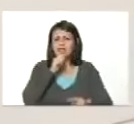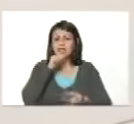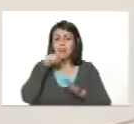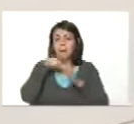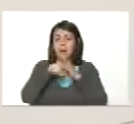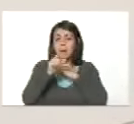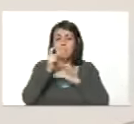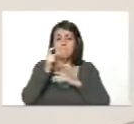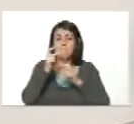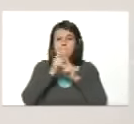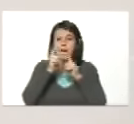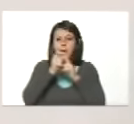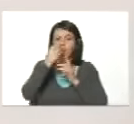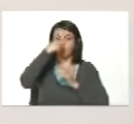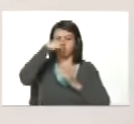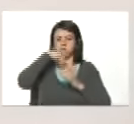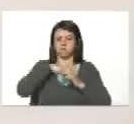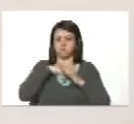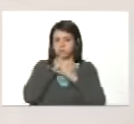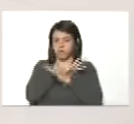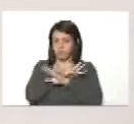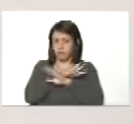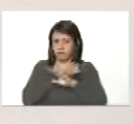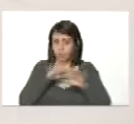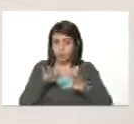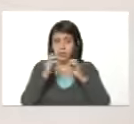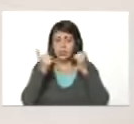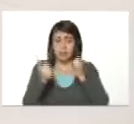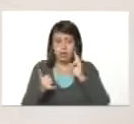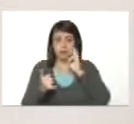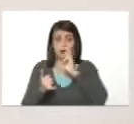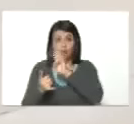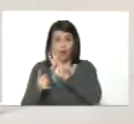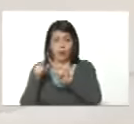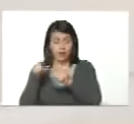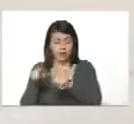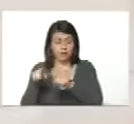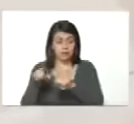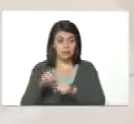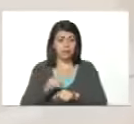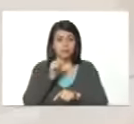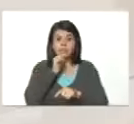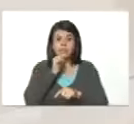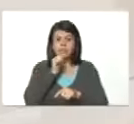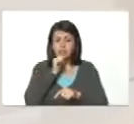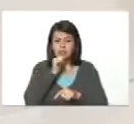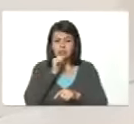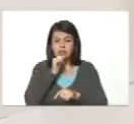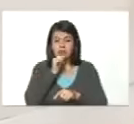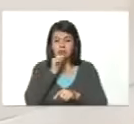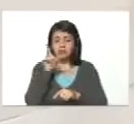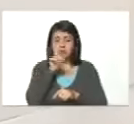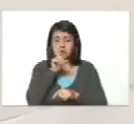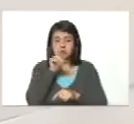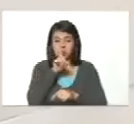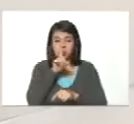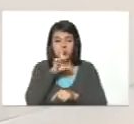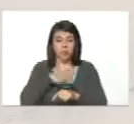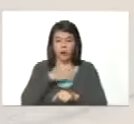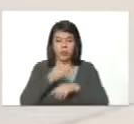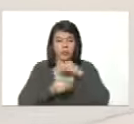meterse sus palabras por donde les quepa. Ya veremos quién no le quedará más